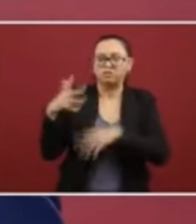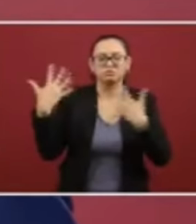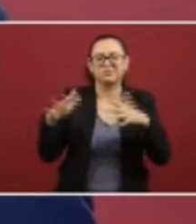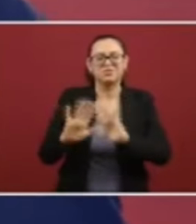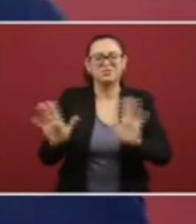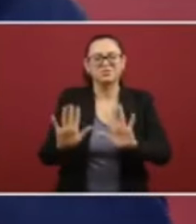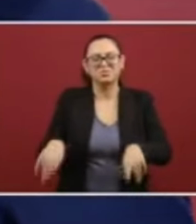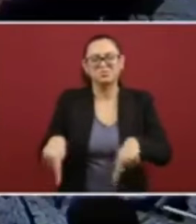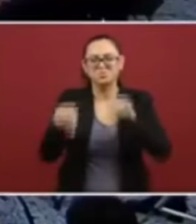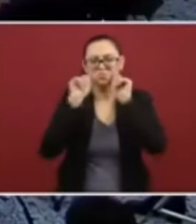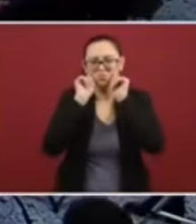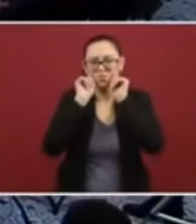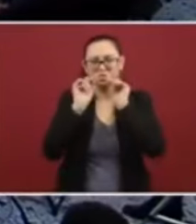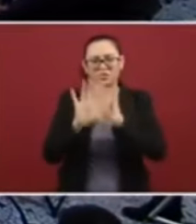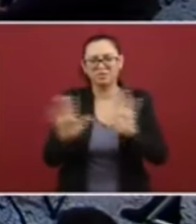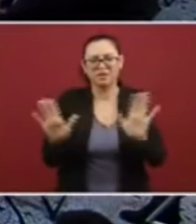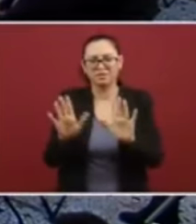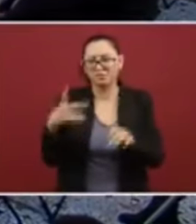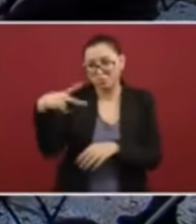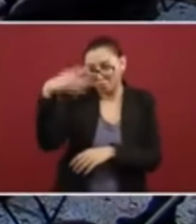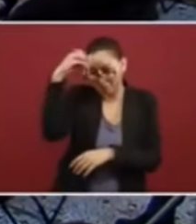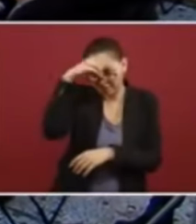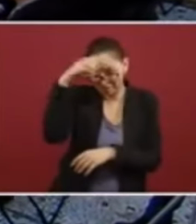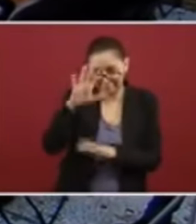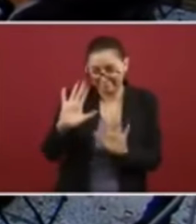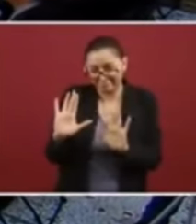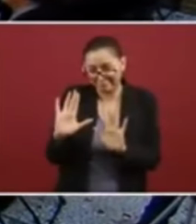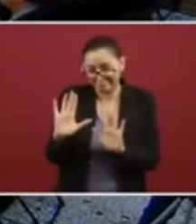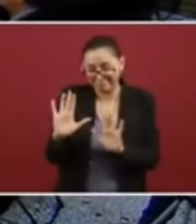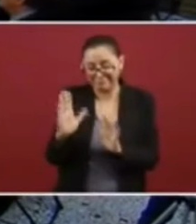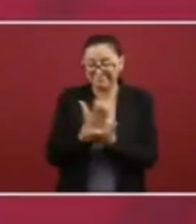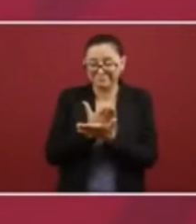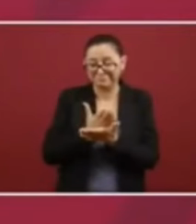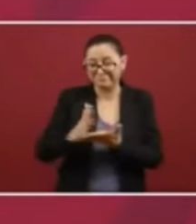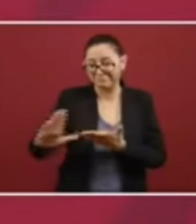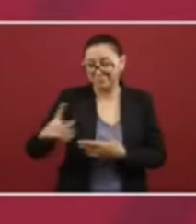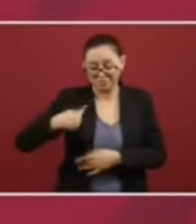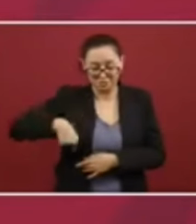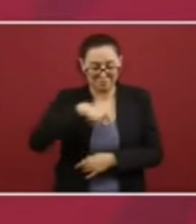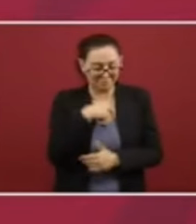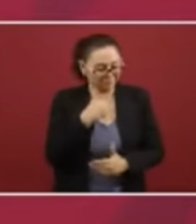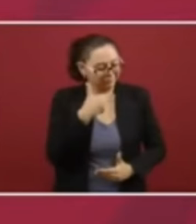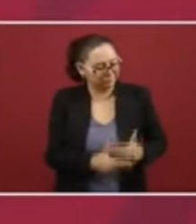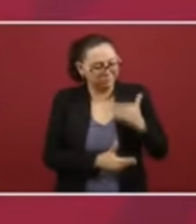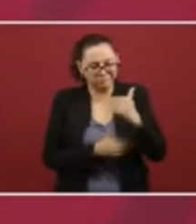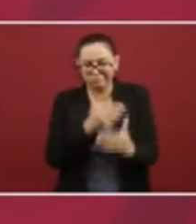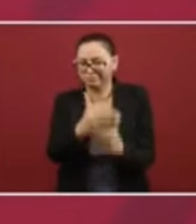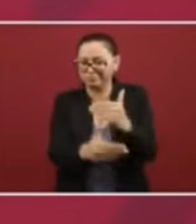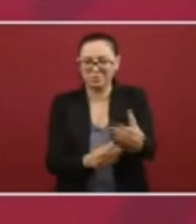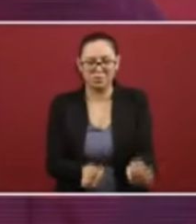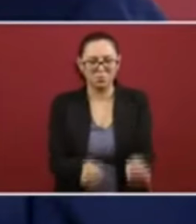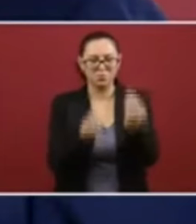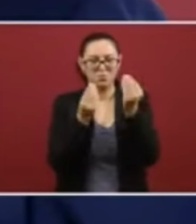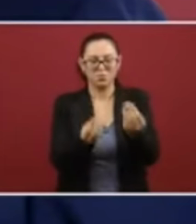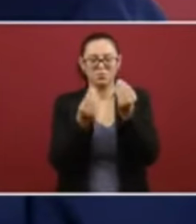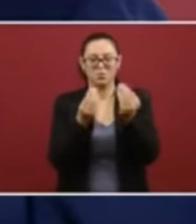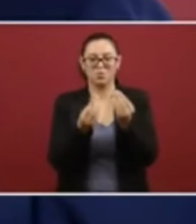aunque se trate de un periódico famoso, porque se ha avanzado mucho. El